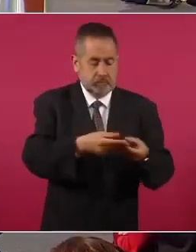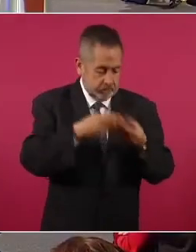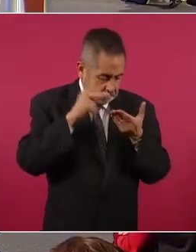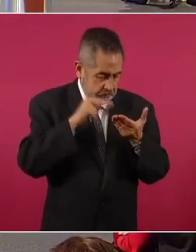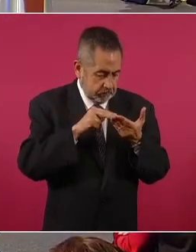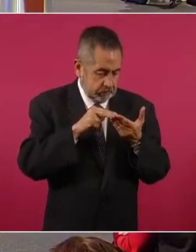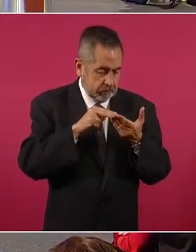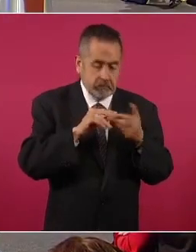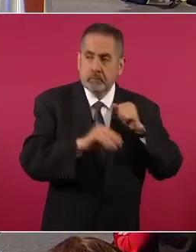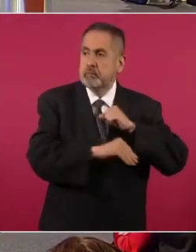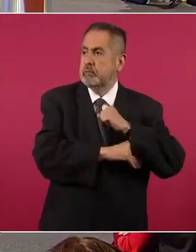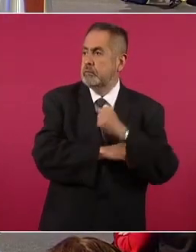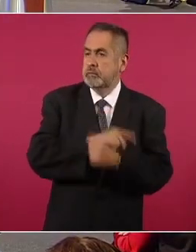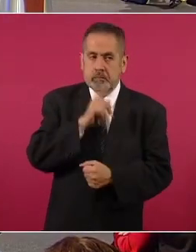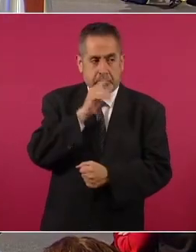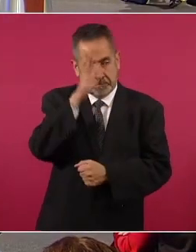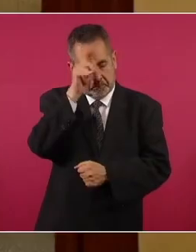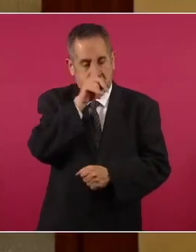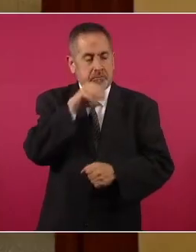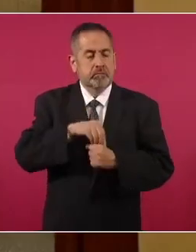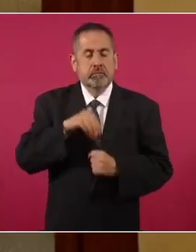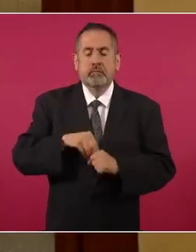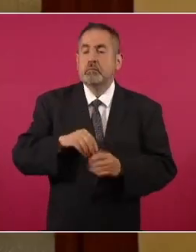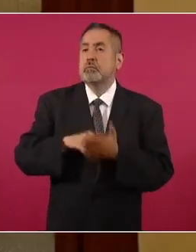Fue un pacto de silencio.